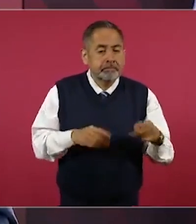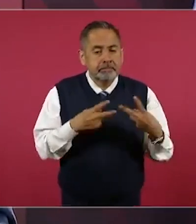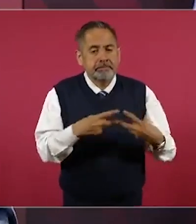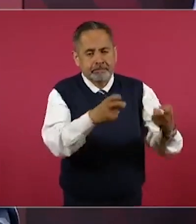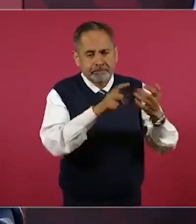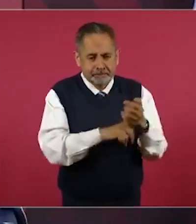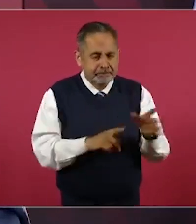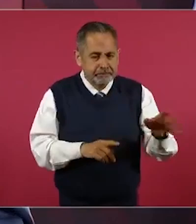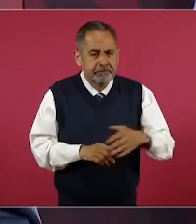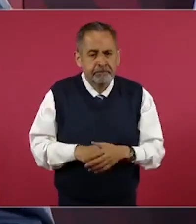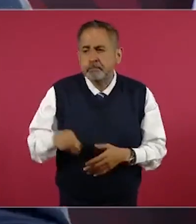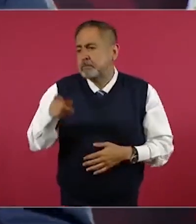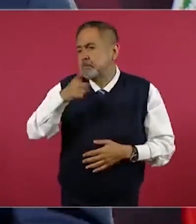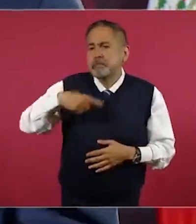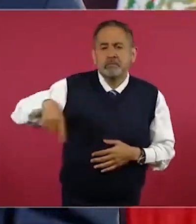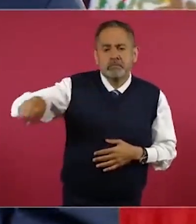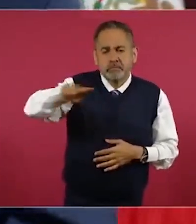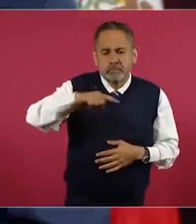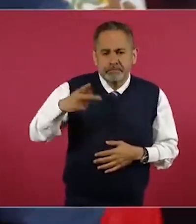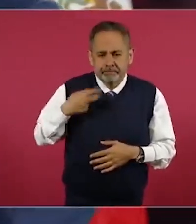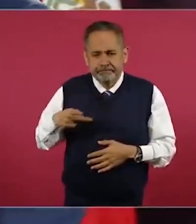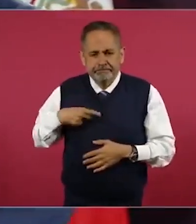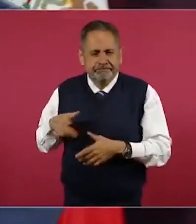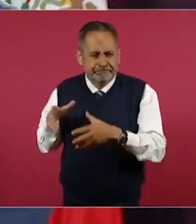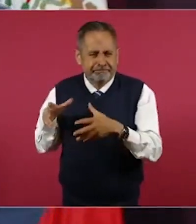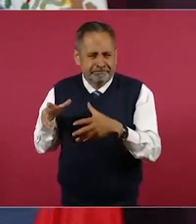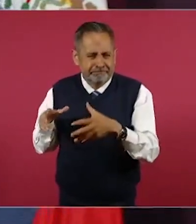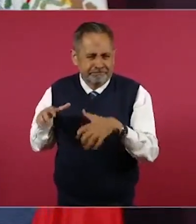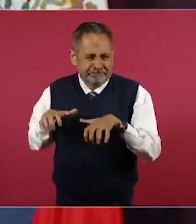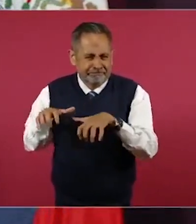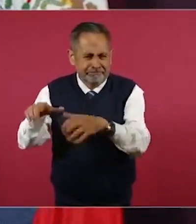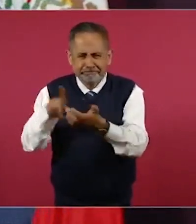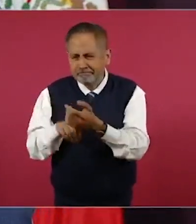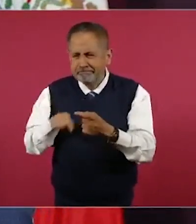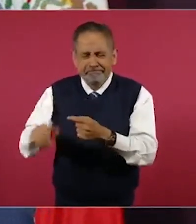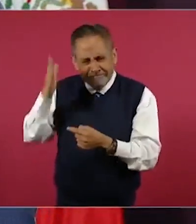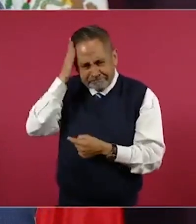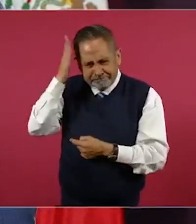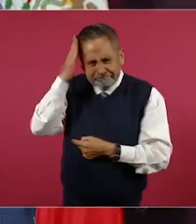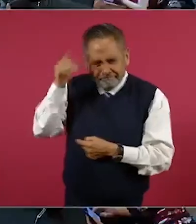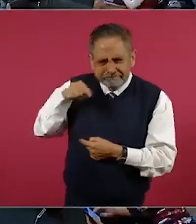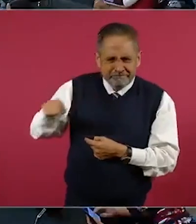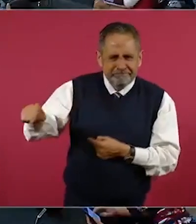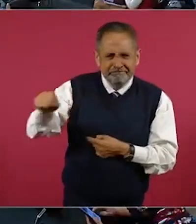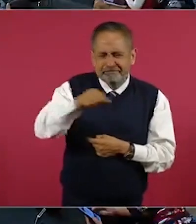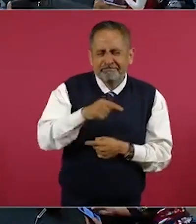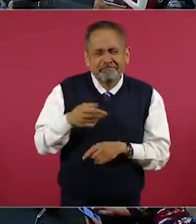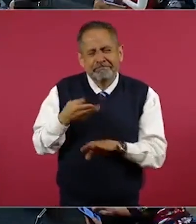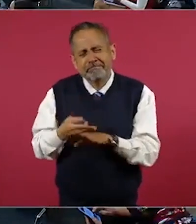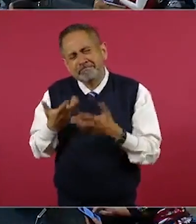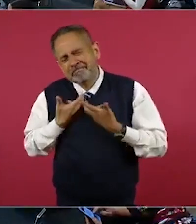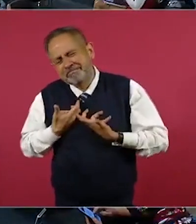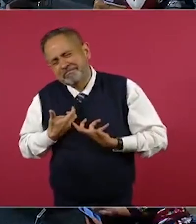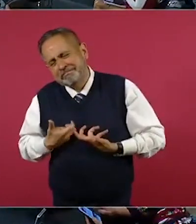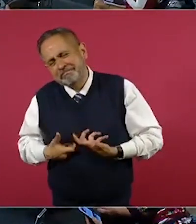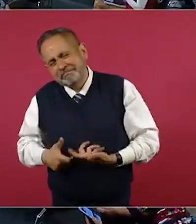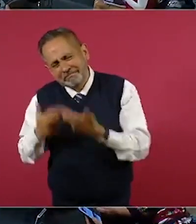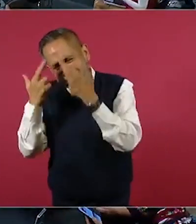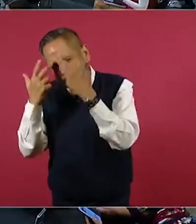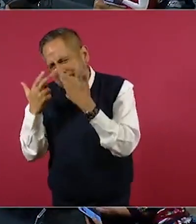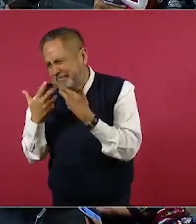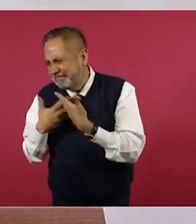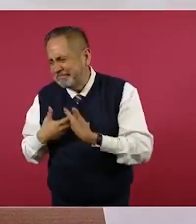no todos pero sí los dirigentes muy desilusionados muy